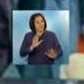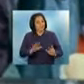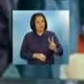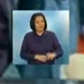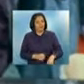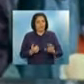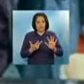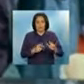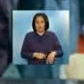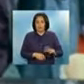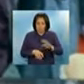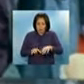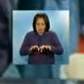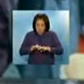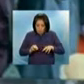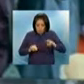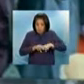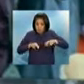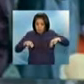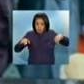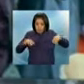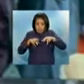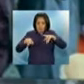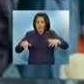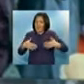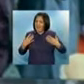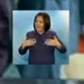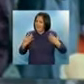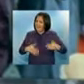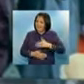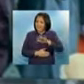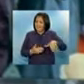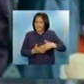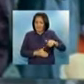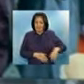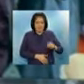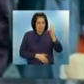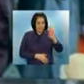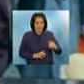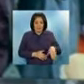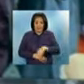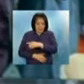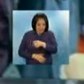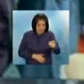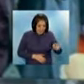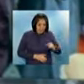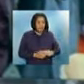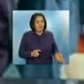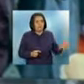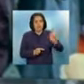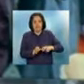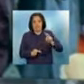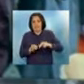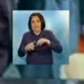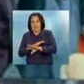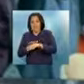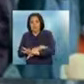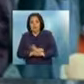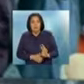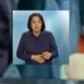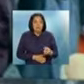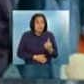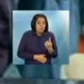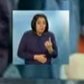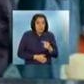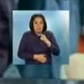12:08, y una tribuna se convirtió en la más alegre de toda la avenida Brasil. Ellos fueron llamados como los invasores, y es que solamente